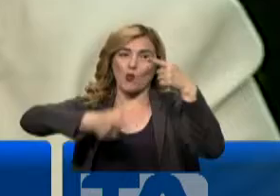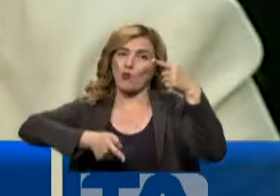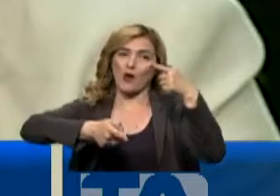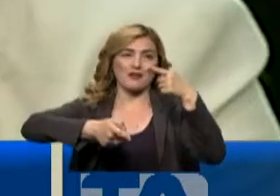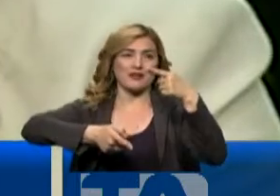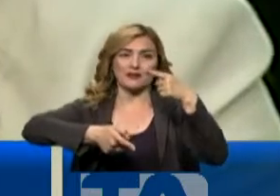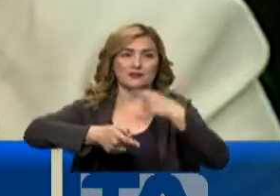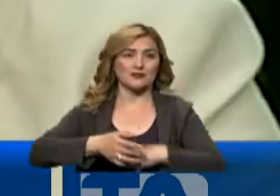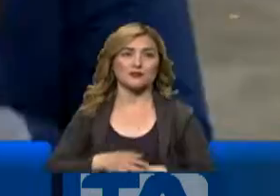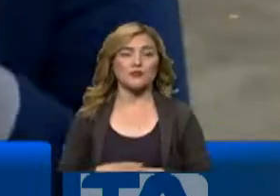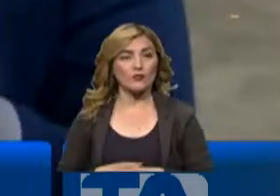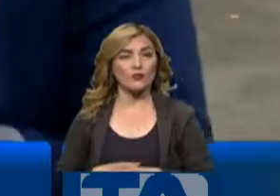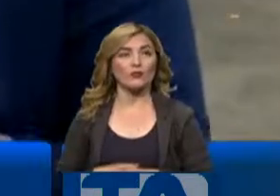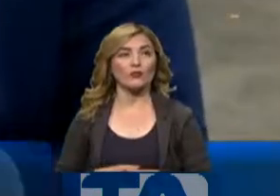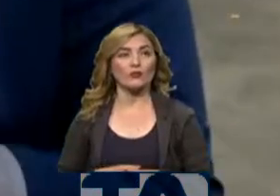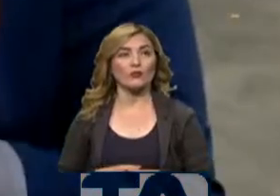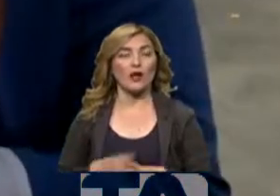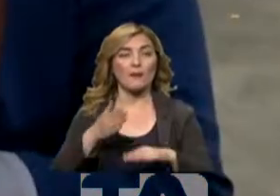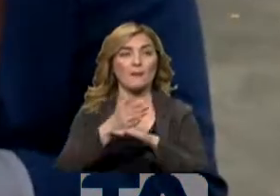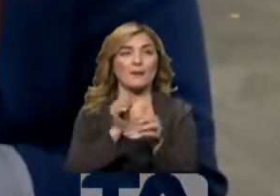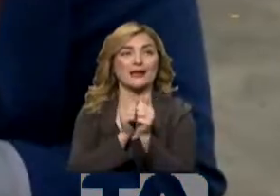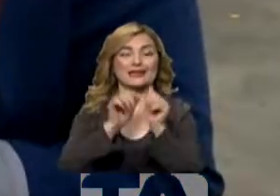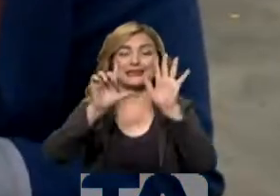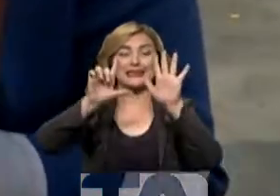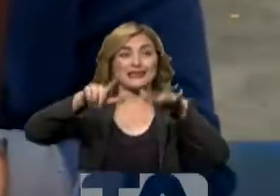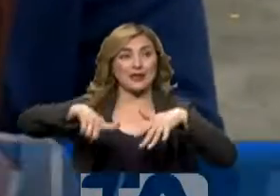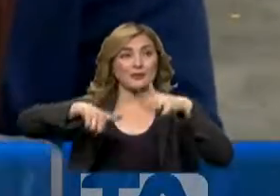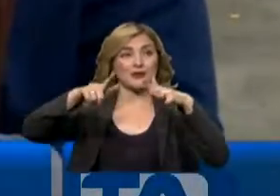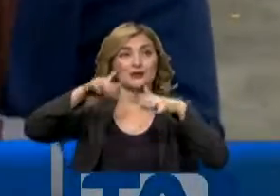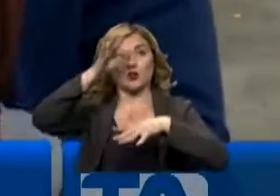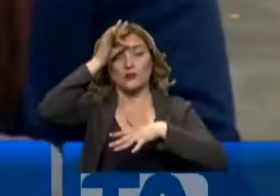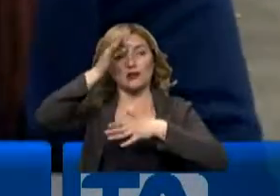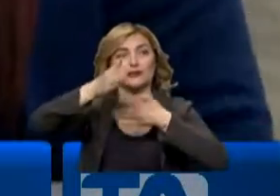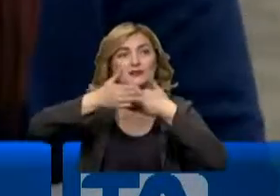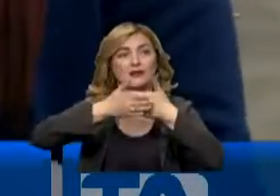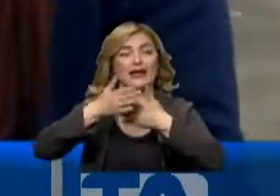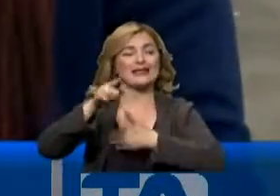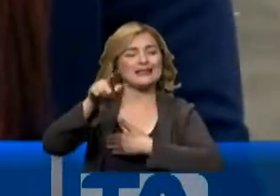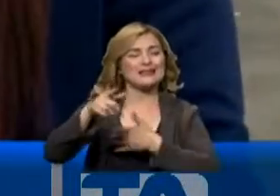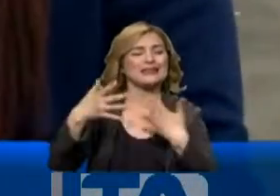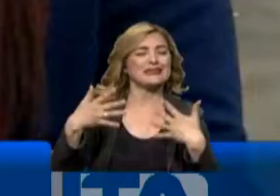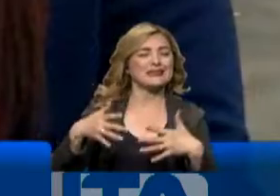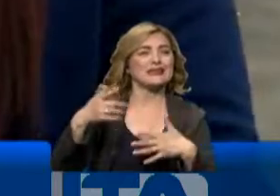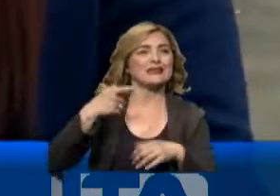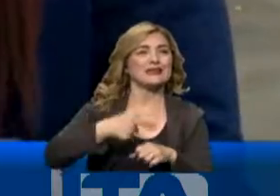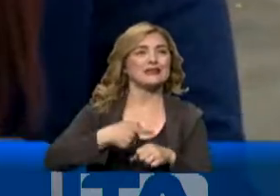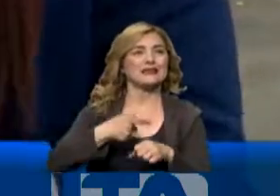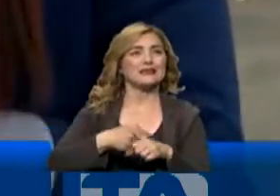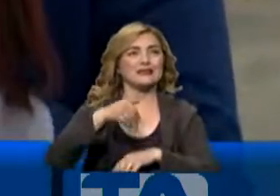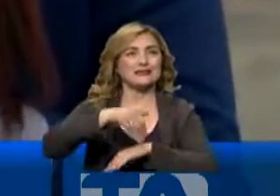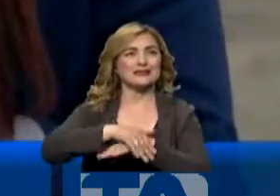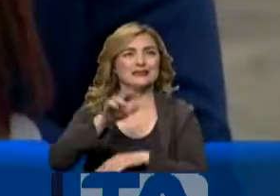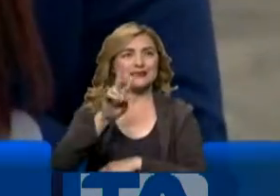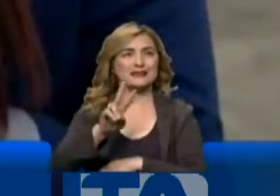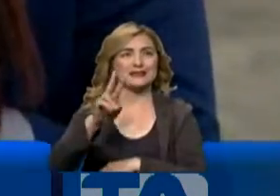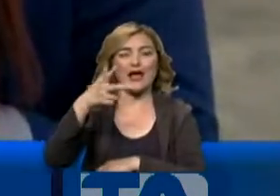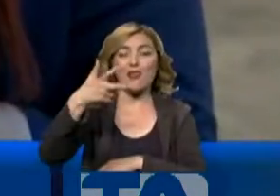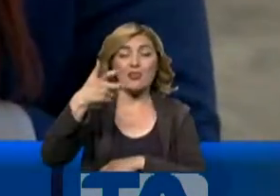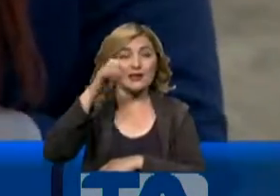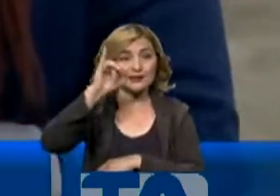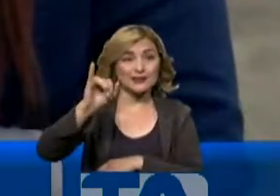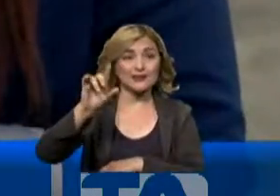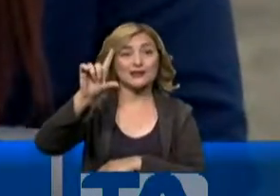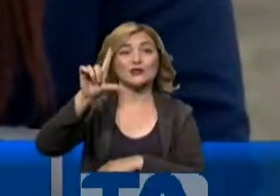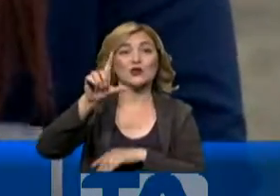tampoco condiciones para su personal. Pero 7 meses después del cierre del Hospital Neumológico, concretamente la tarde del viernes 13